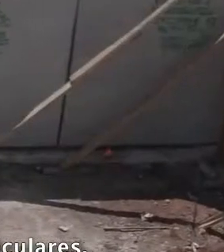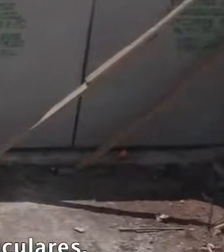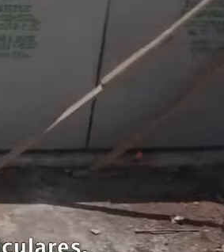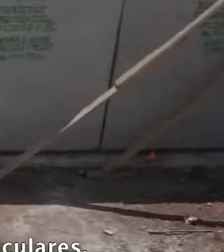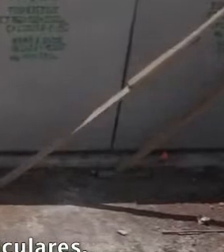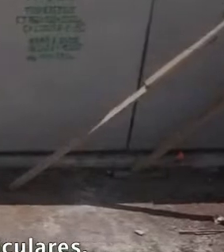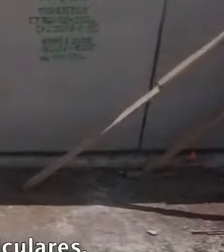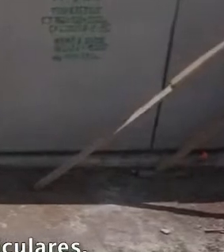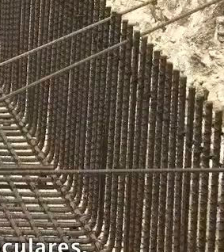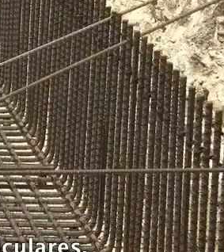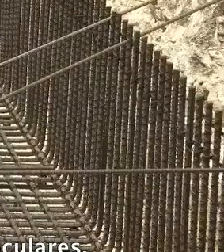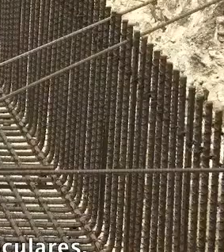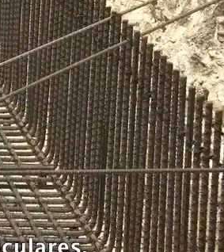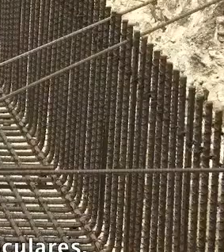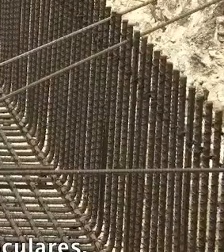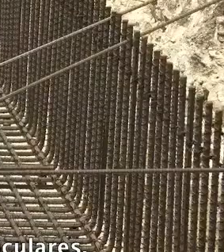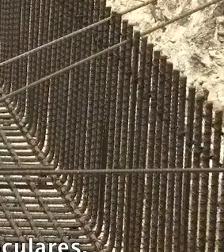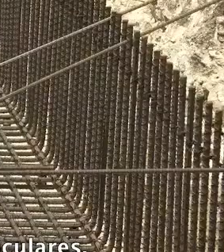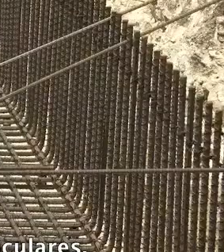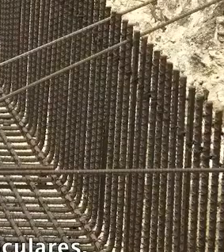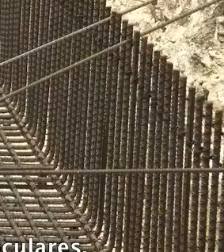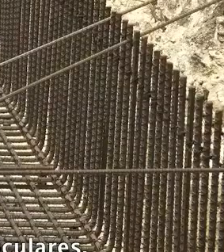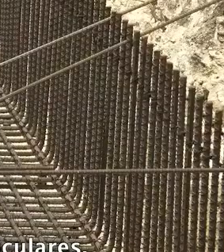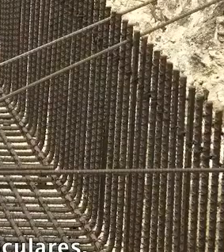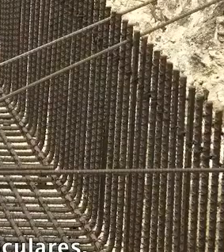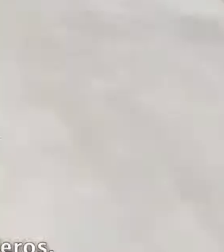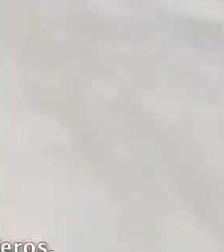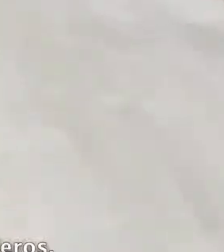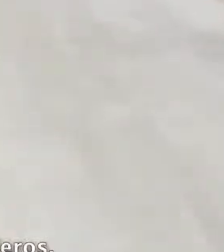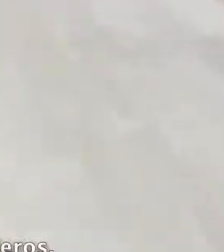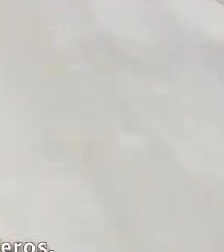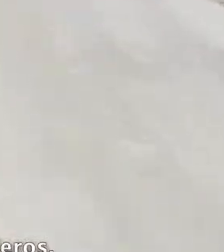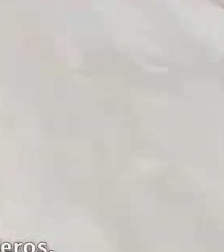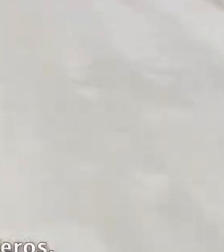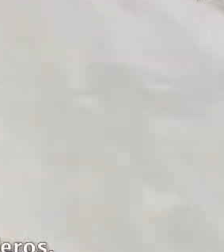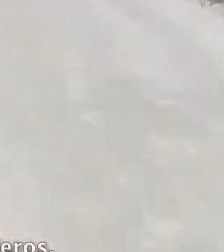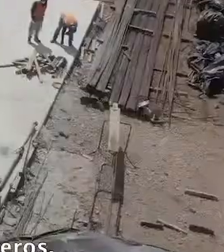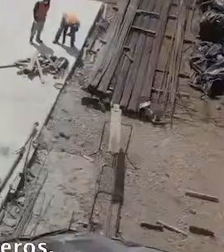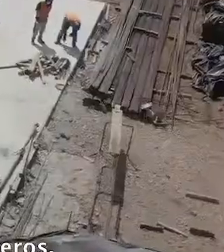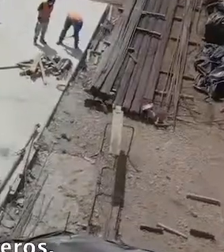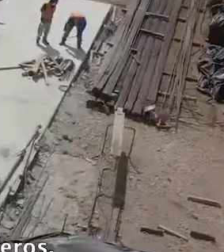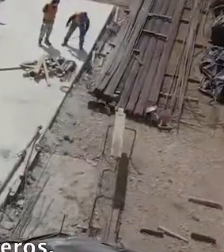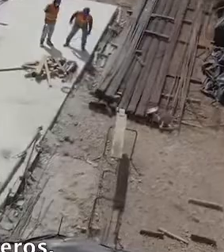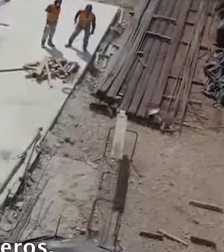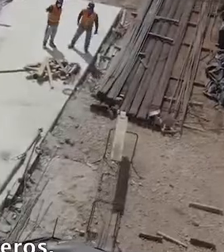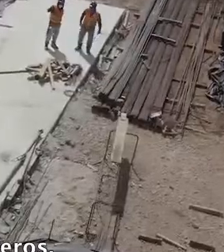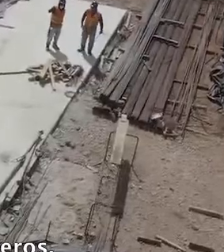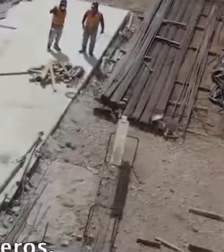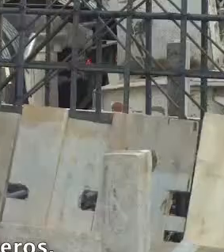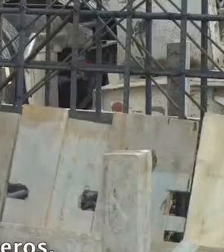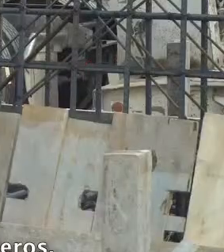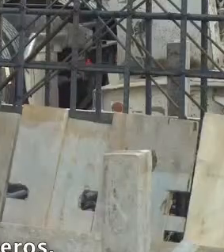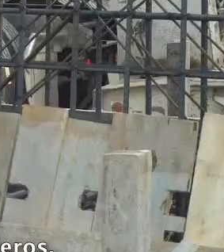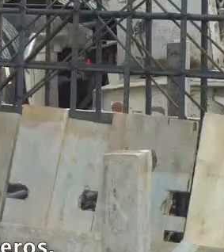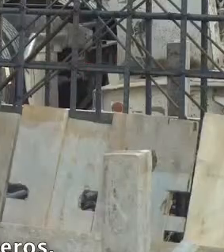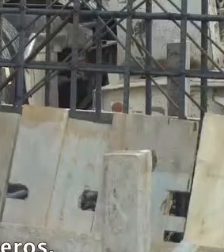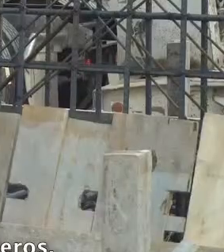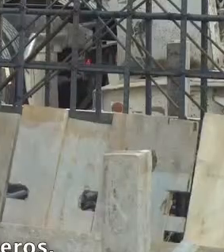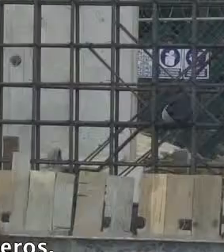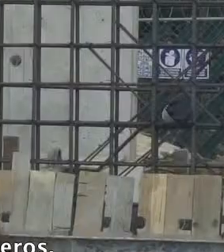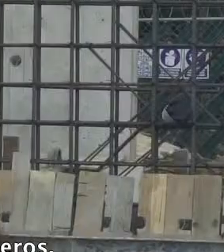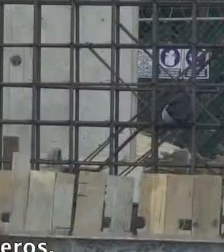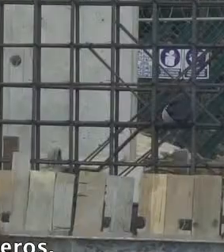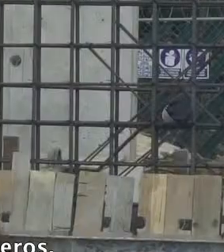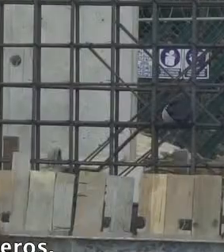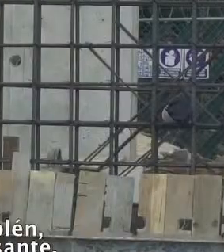tuberías prefabricadas y la construcción de pasos vehiculares. En el tramo 4, realizamos el colado de muros y conformación